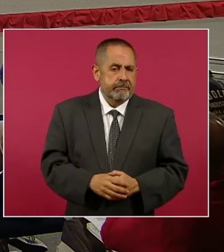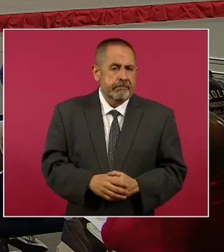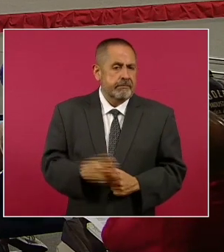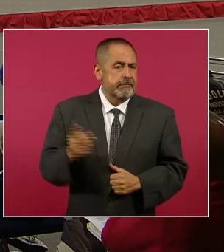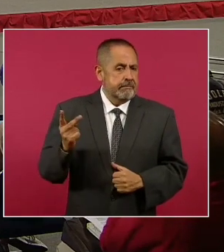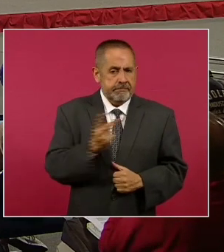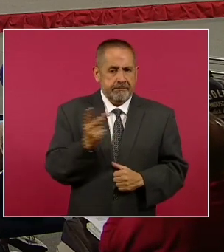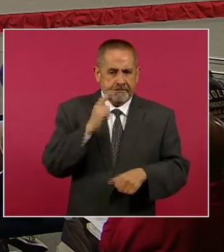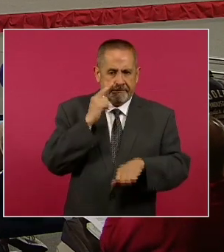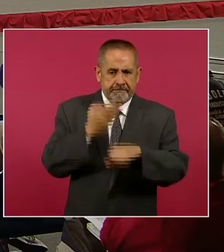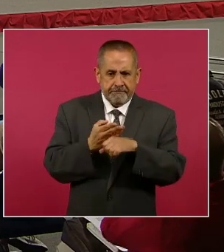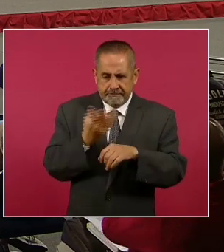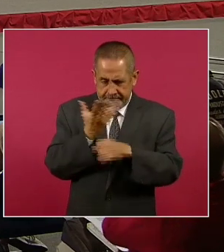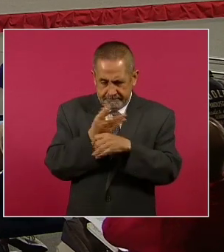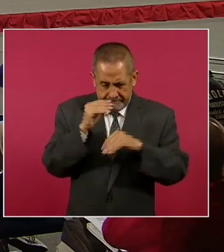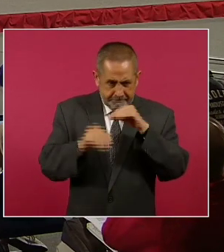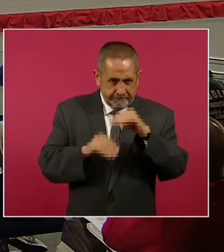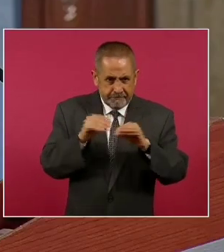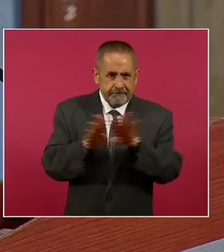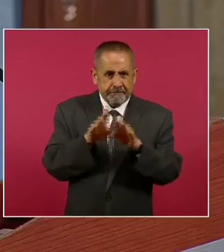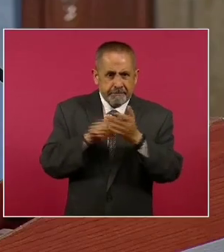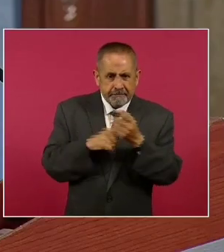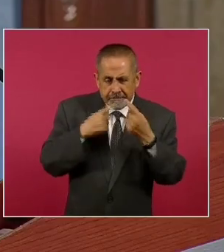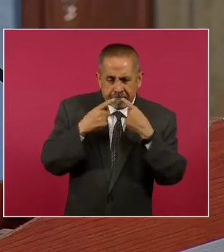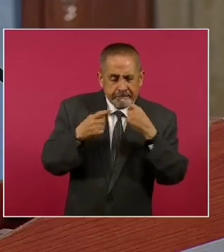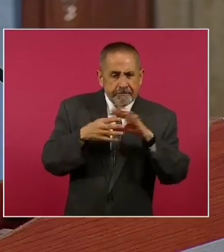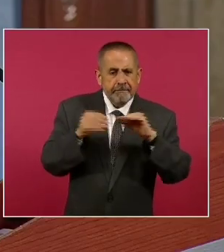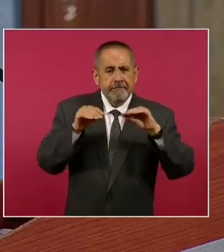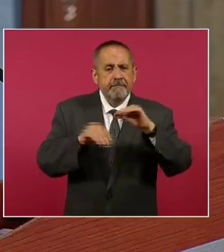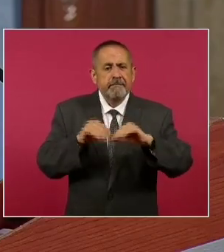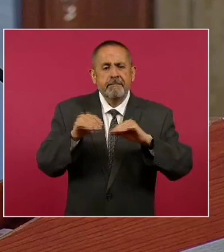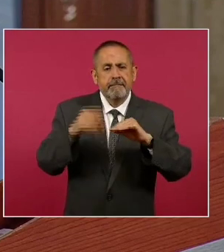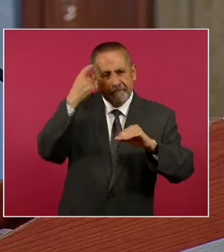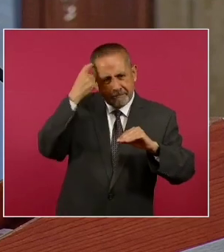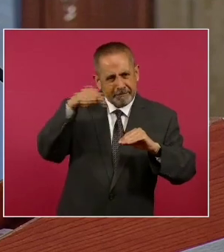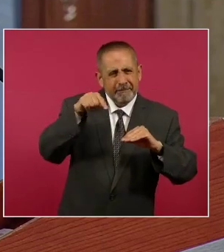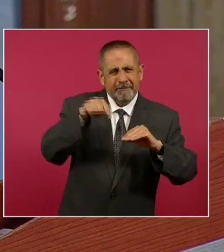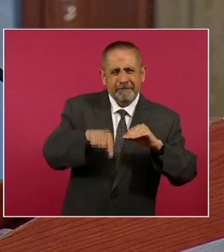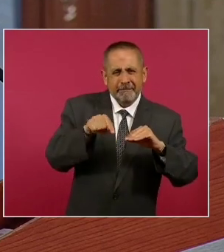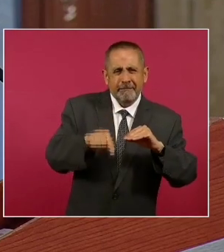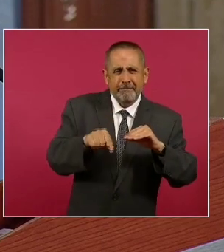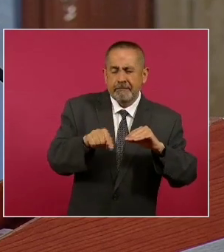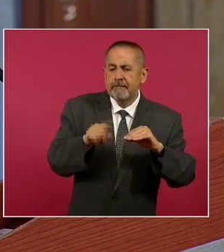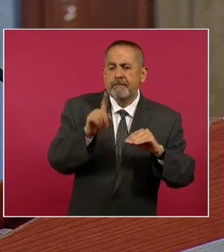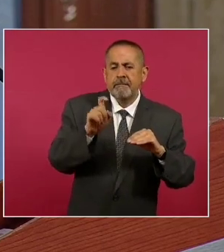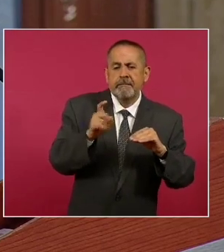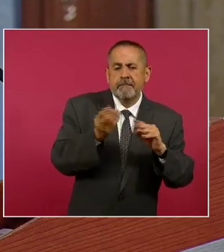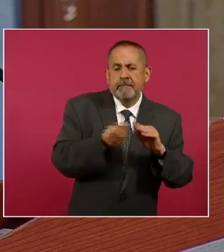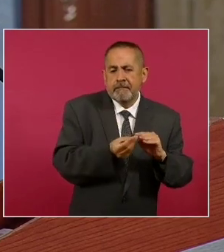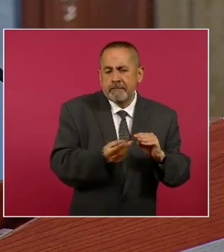los responsables de la construcción, la operación y mantenimiento de este acueducto.